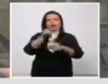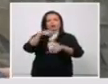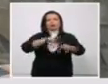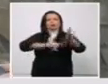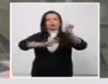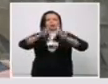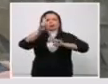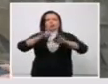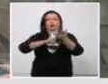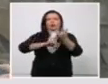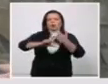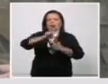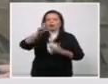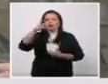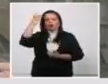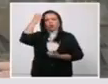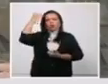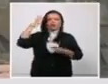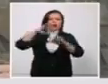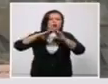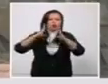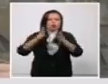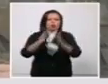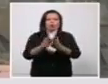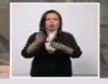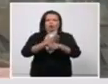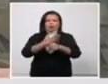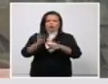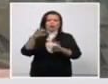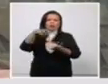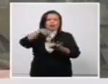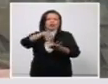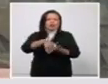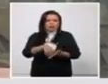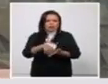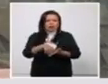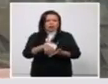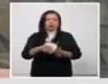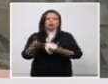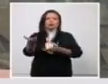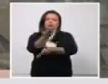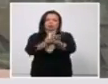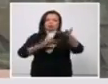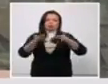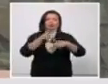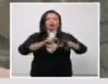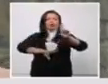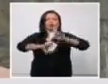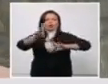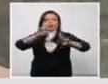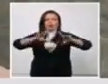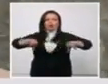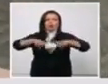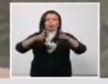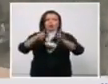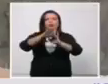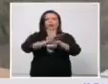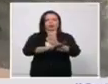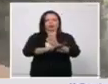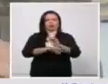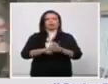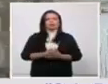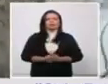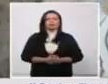los organismos que también han participado de una forma u otra en el cumplimiento de este grupo de medidas que hemos estado